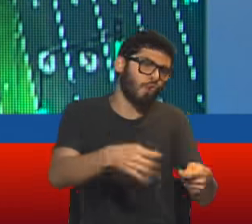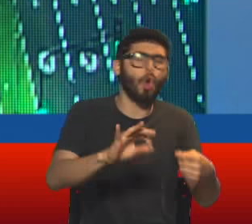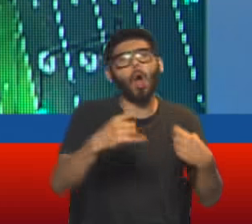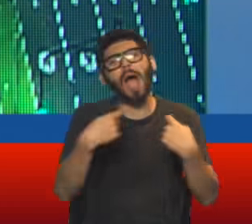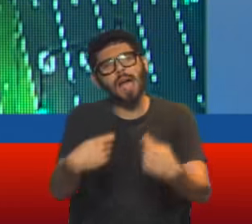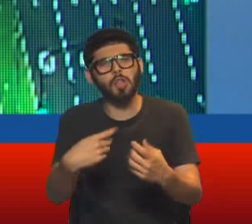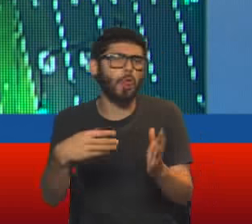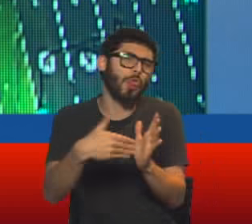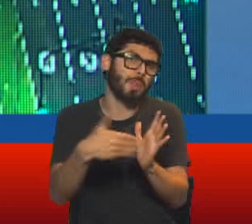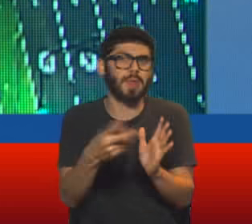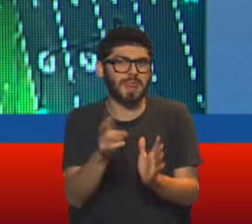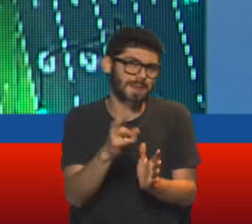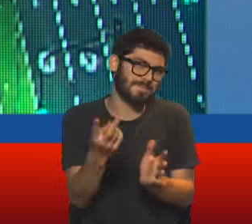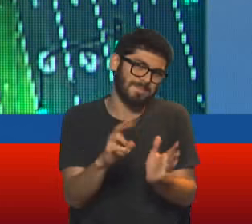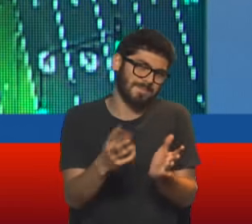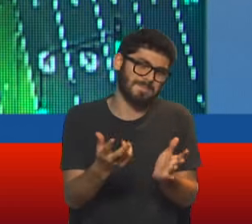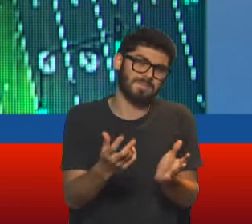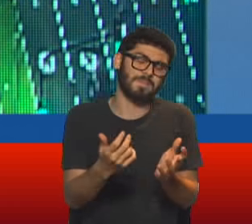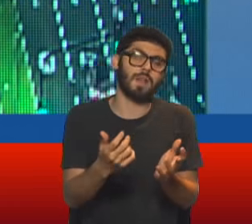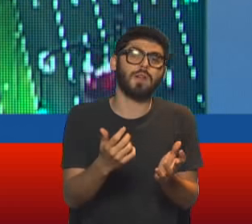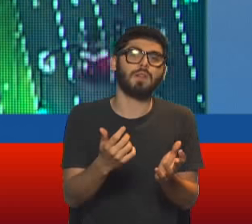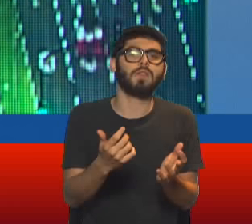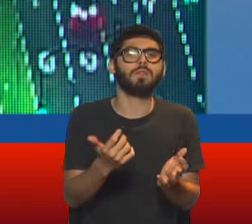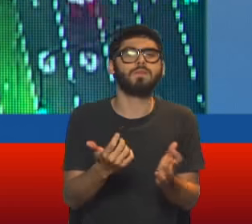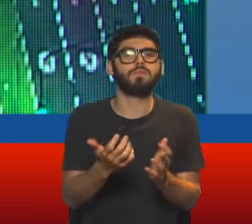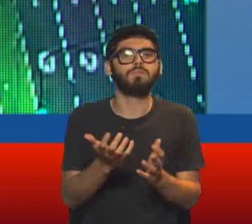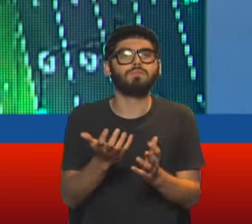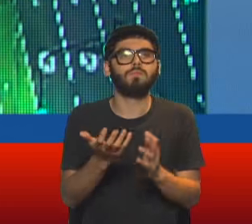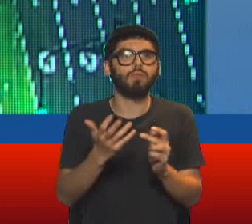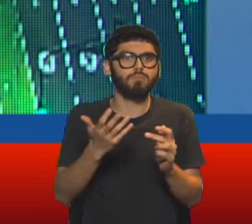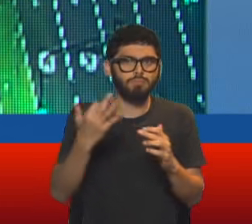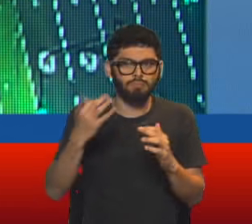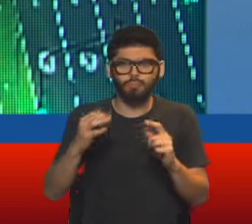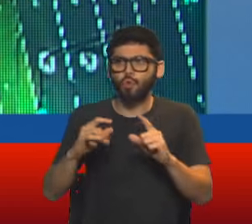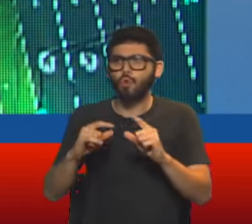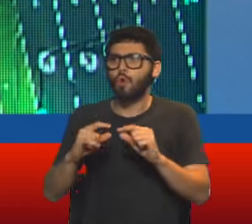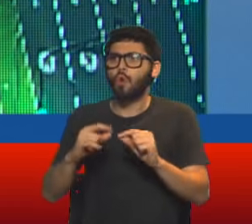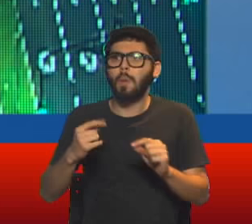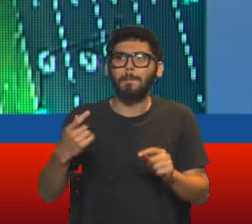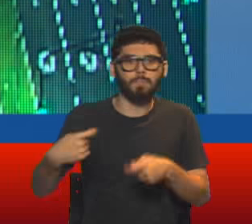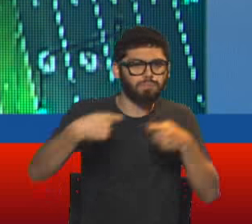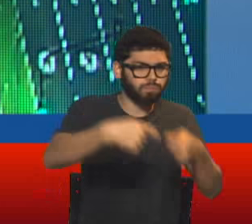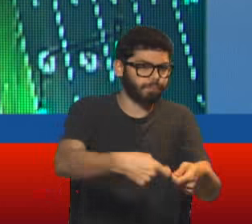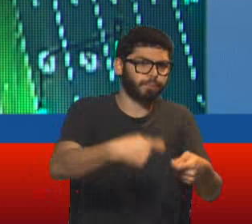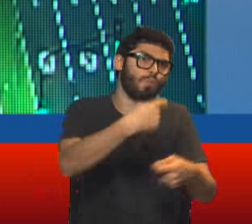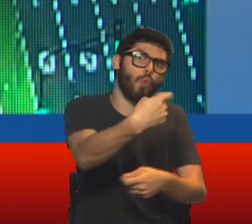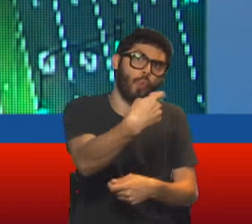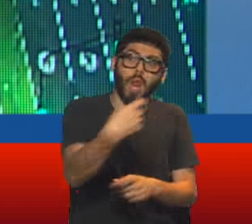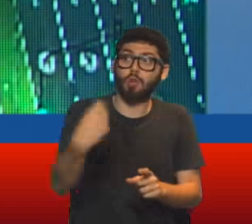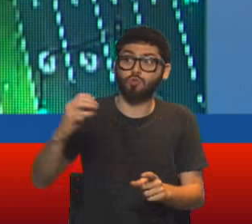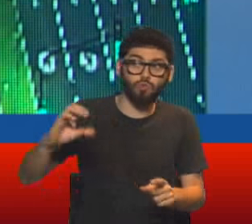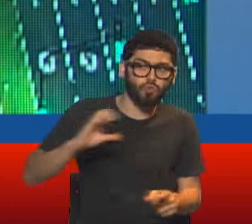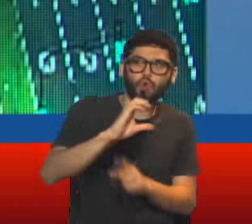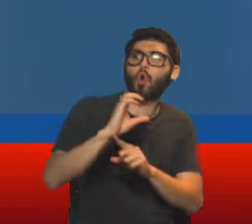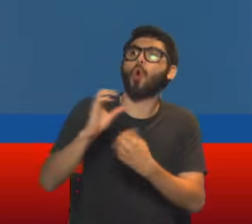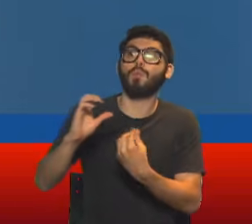gasto de acuerdo a la mirada y si se puede ya hablar de números o por lo menos está claro que el estado está en condiciones de